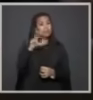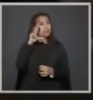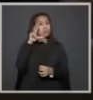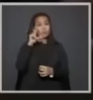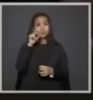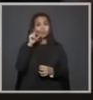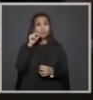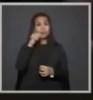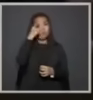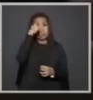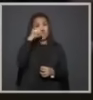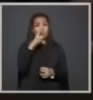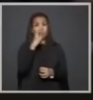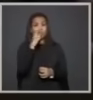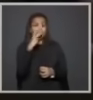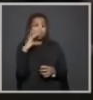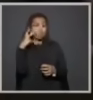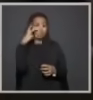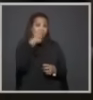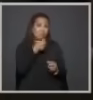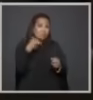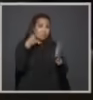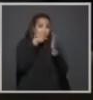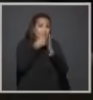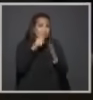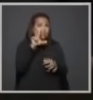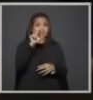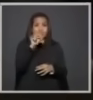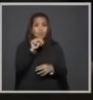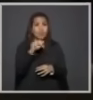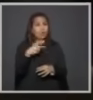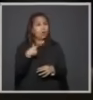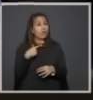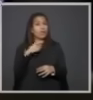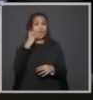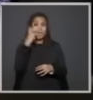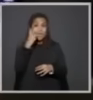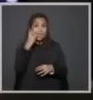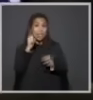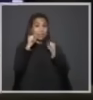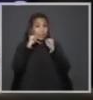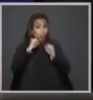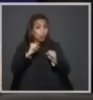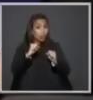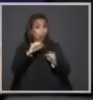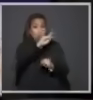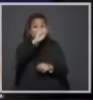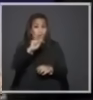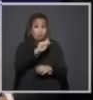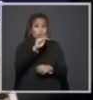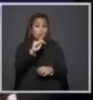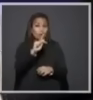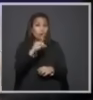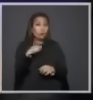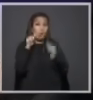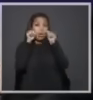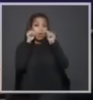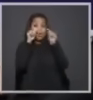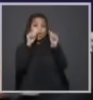a caracterizar la política de seguridad pública. Vamos a atender las